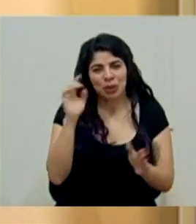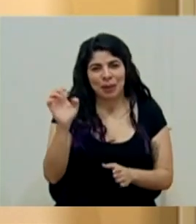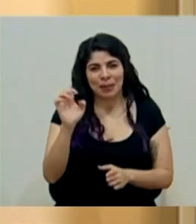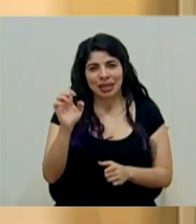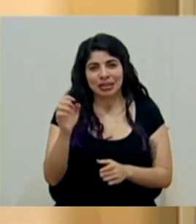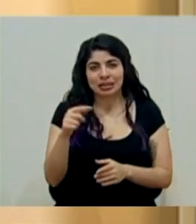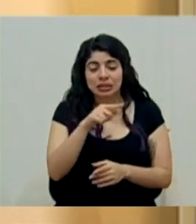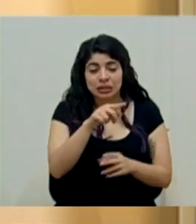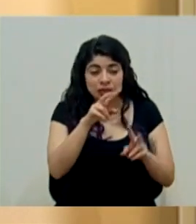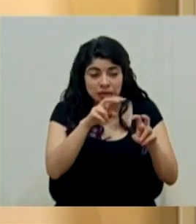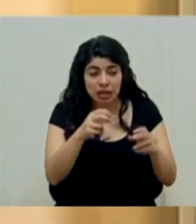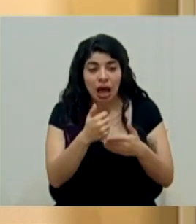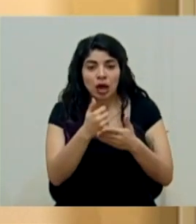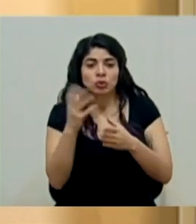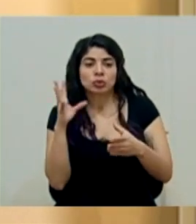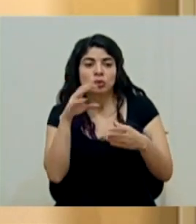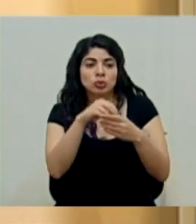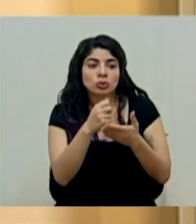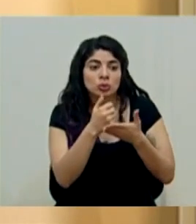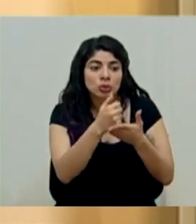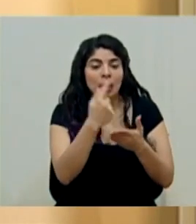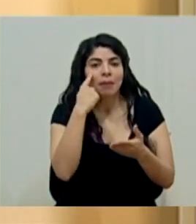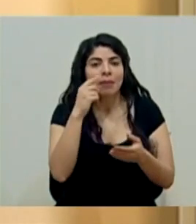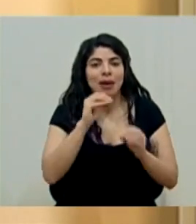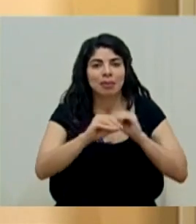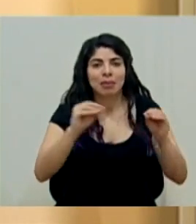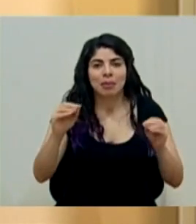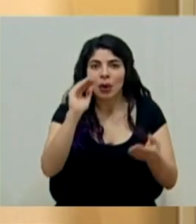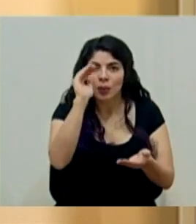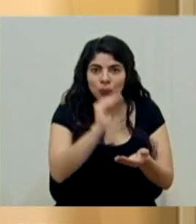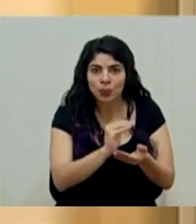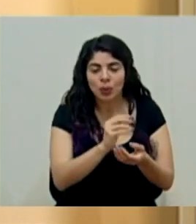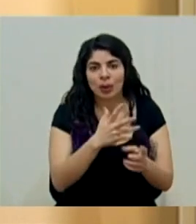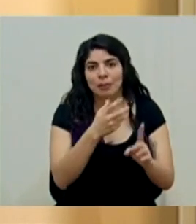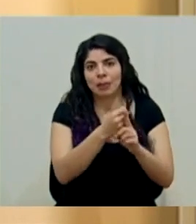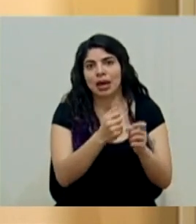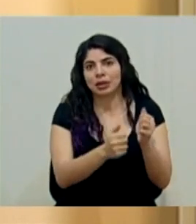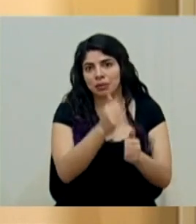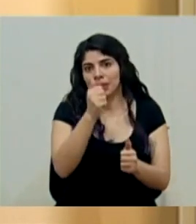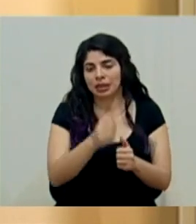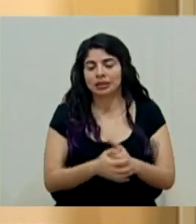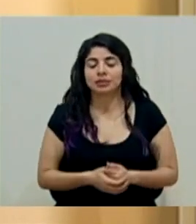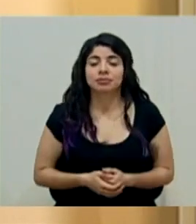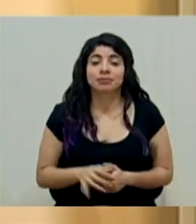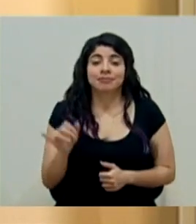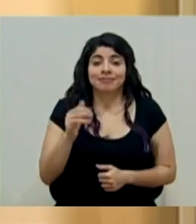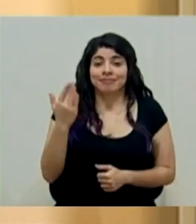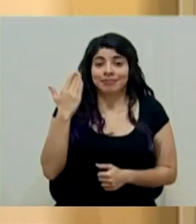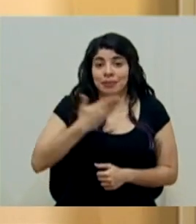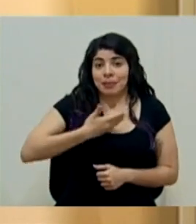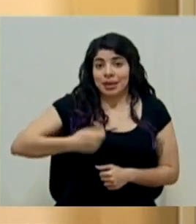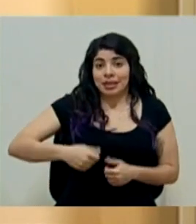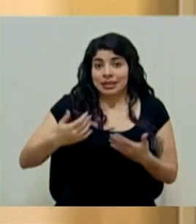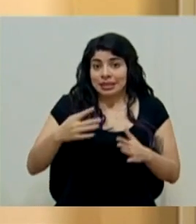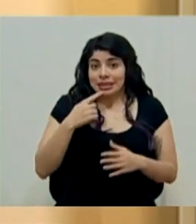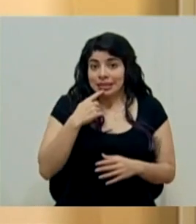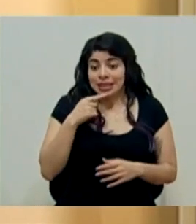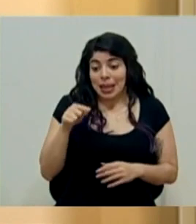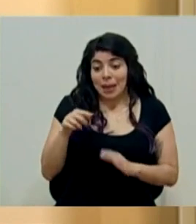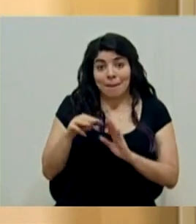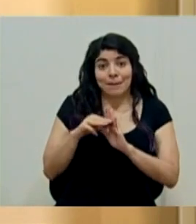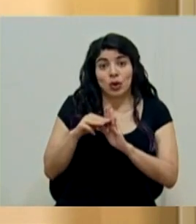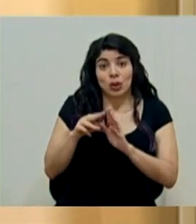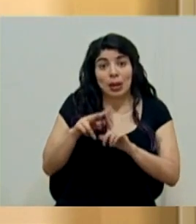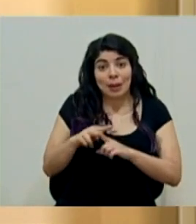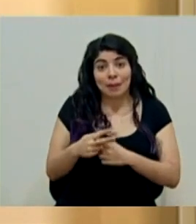emergencia con respecto a lo que es la tasa de transmisión del virus. Tal y como lo mencionaba el señor presidente, este modelo que